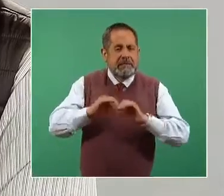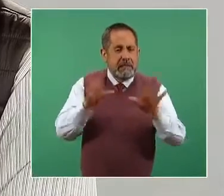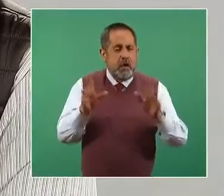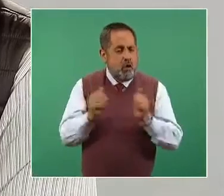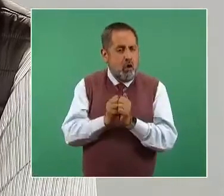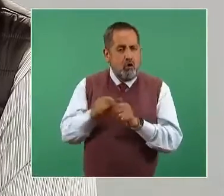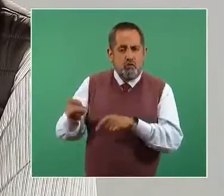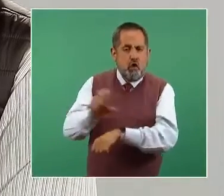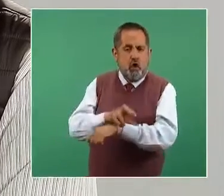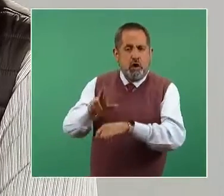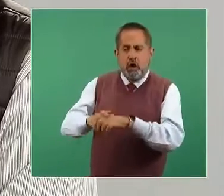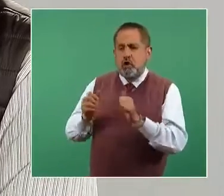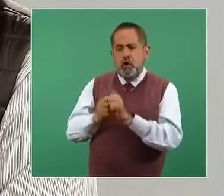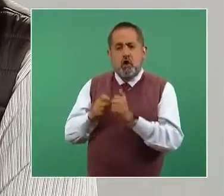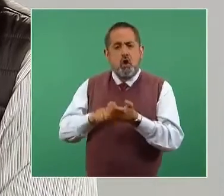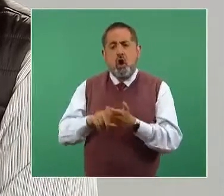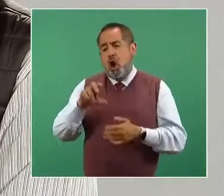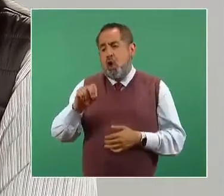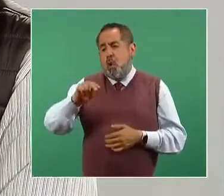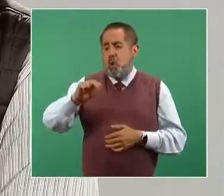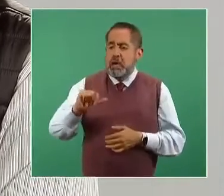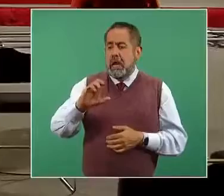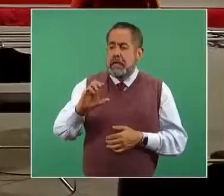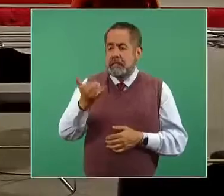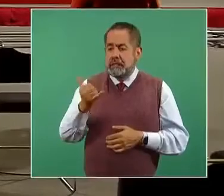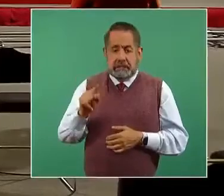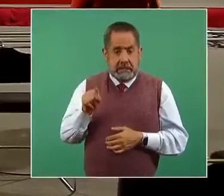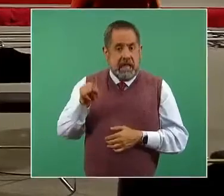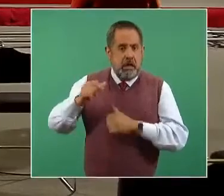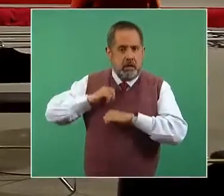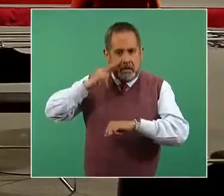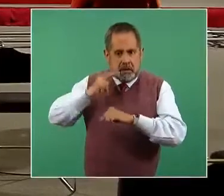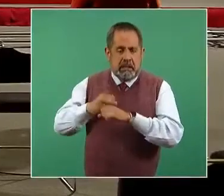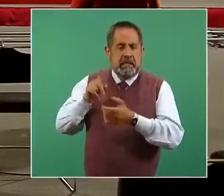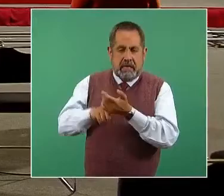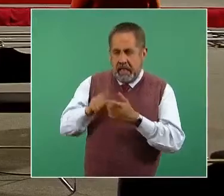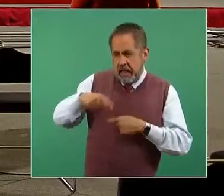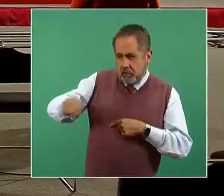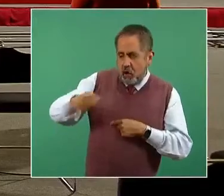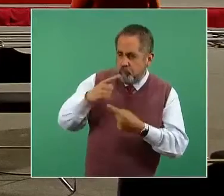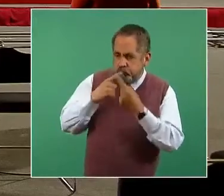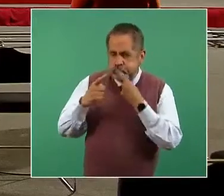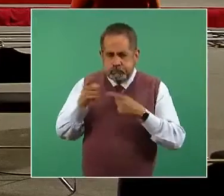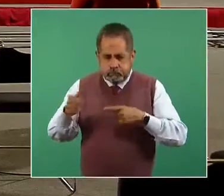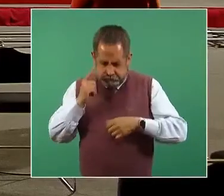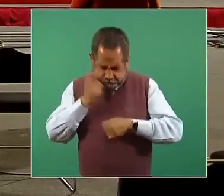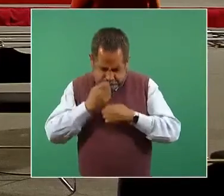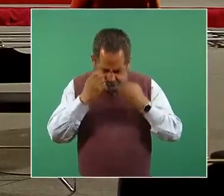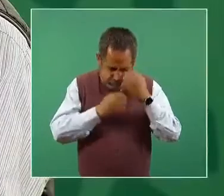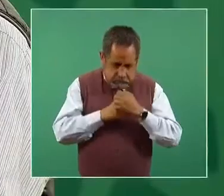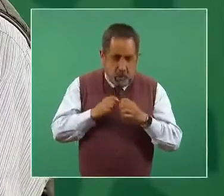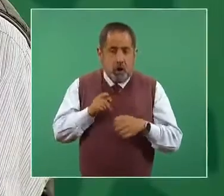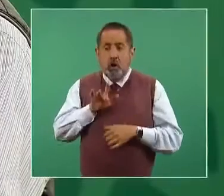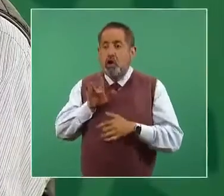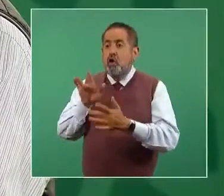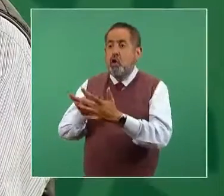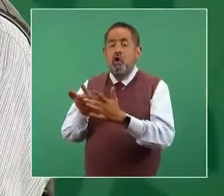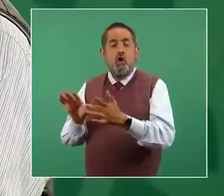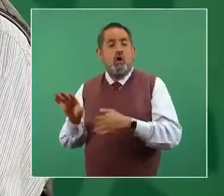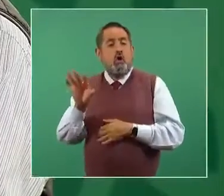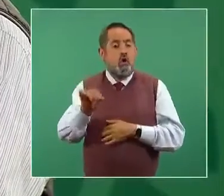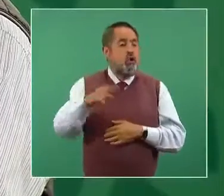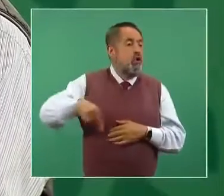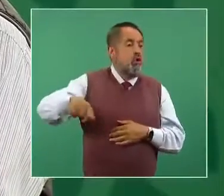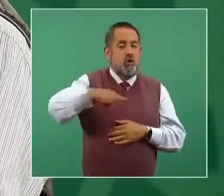mano y en coordinación con el CONACYT, quien a su vez también obviamente puede hacer un enlace con toda una